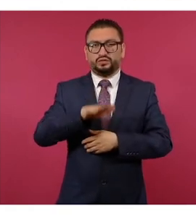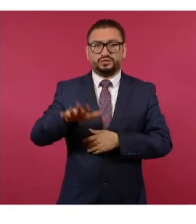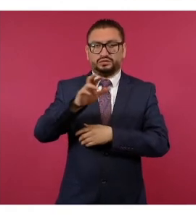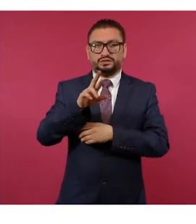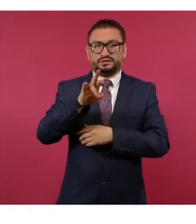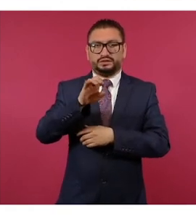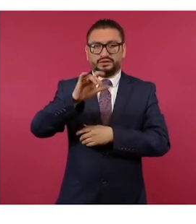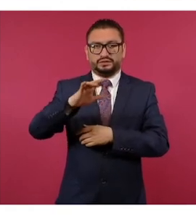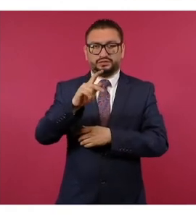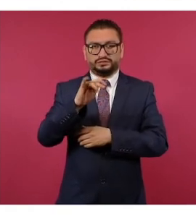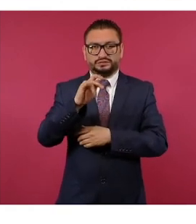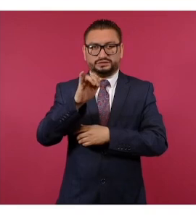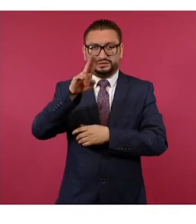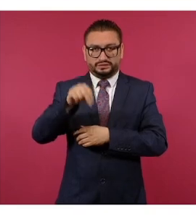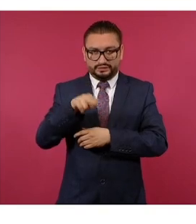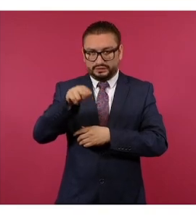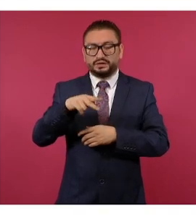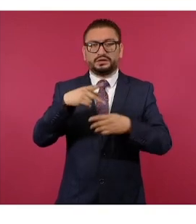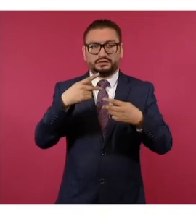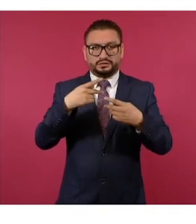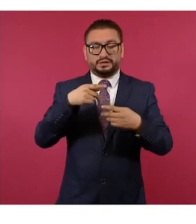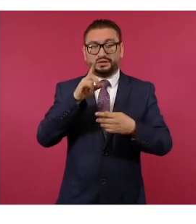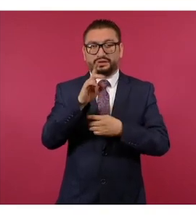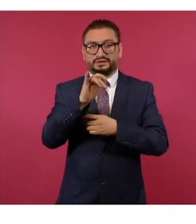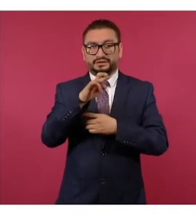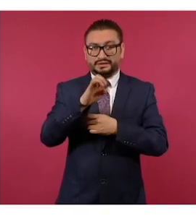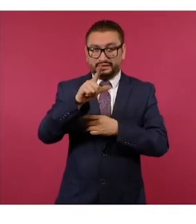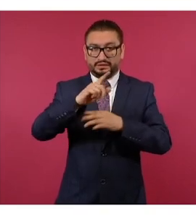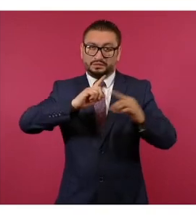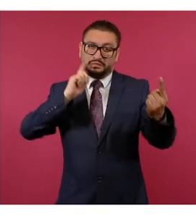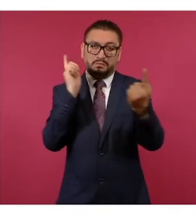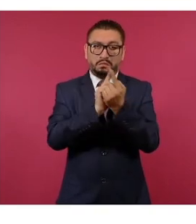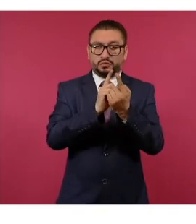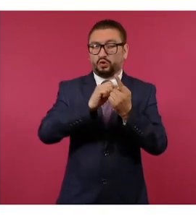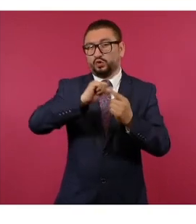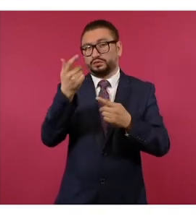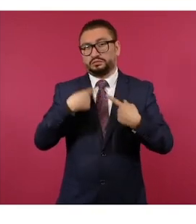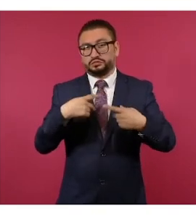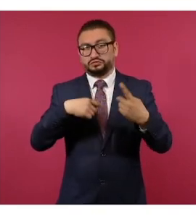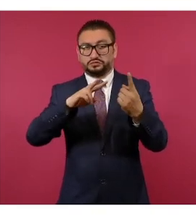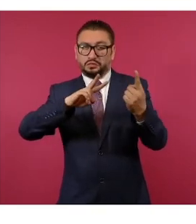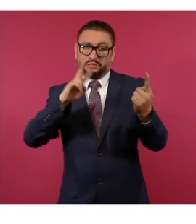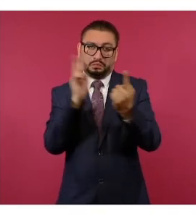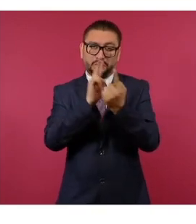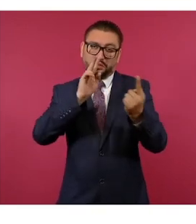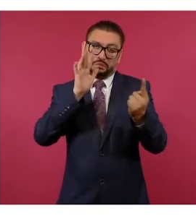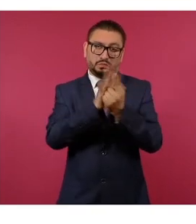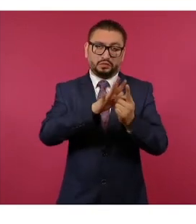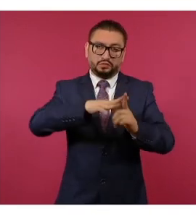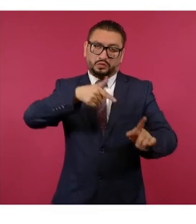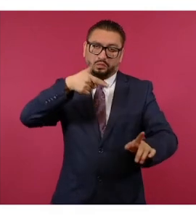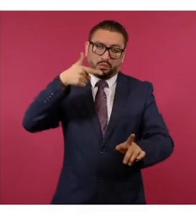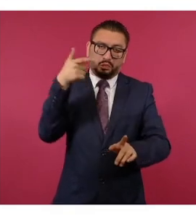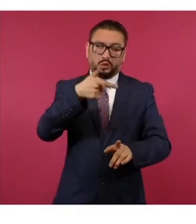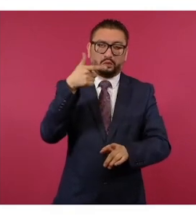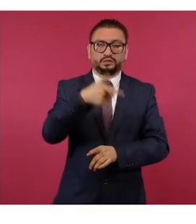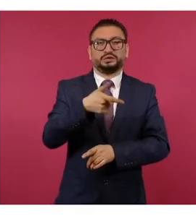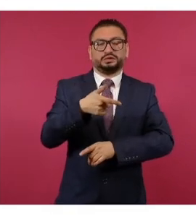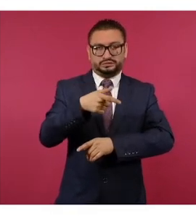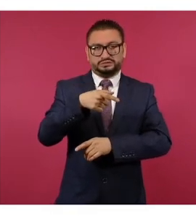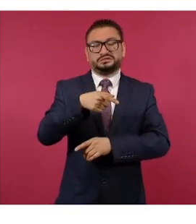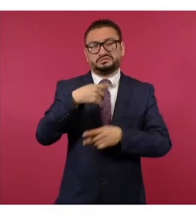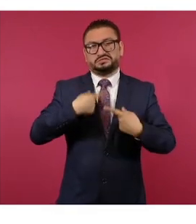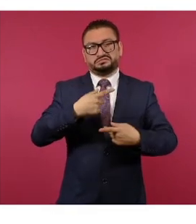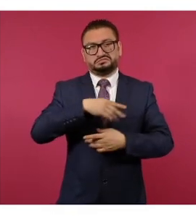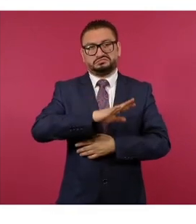Costitlán, lugar donde fue interceptado por Daniel y otros 2, quienes le habrían disparado con arma de fuego ocasionándole